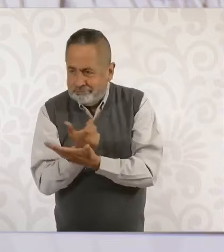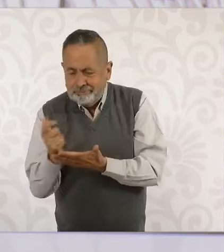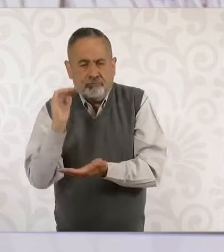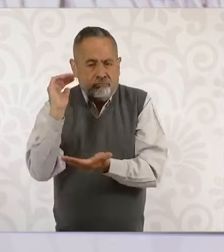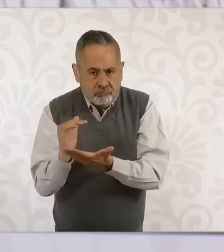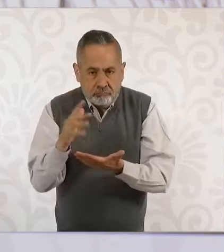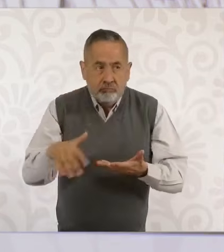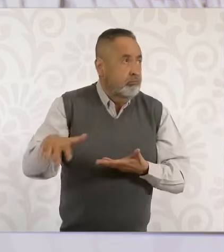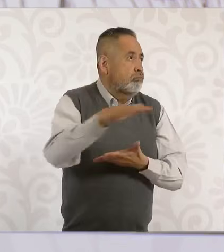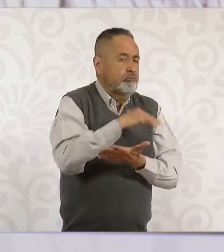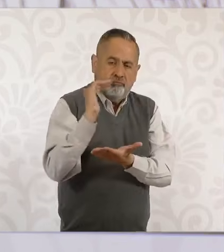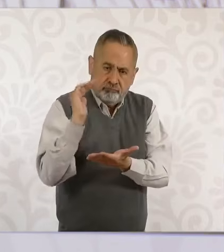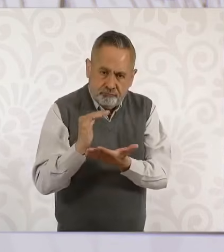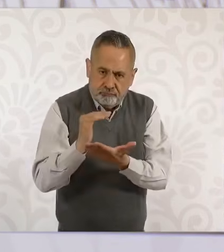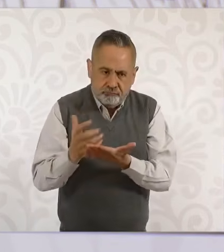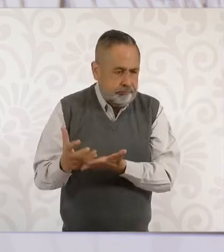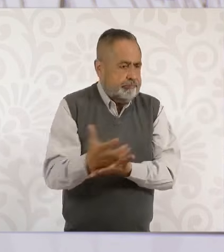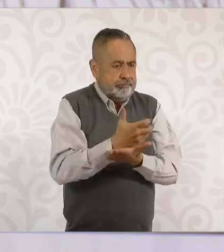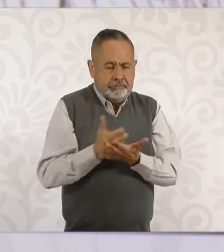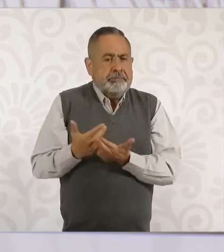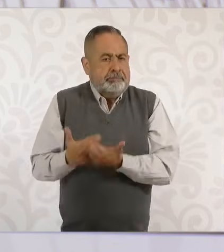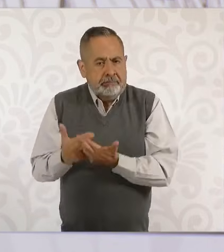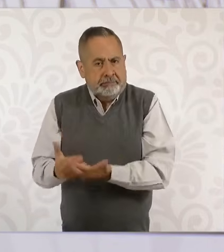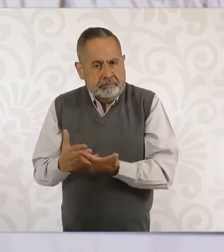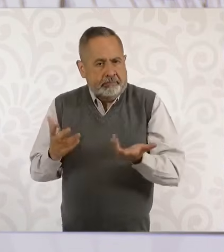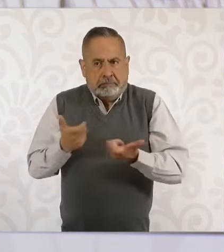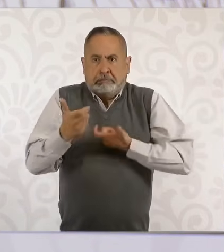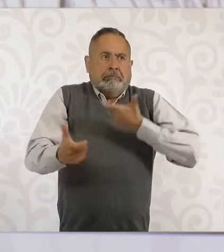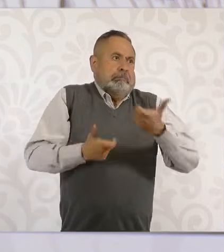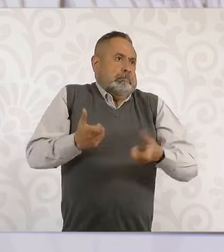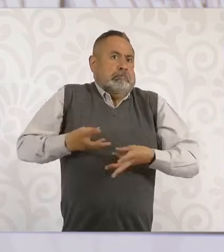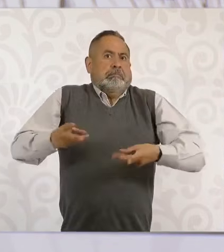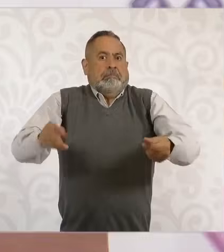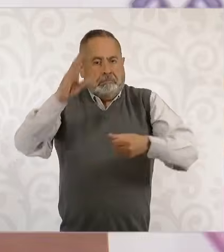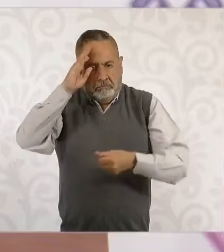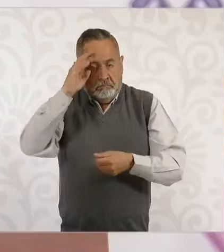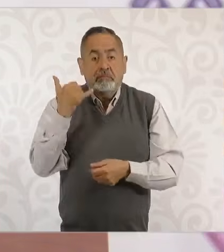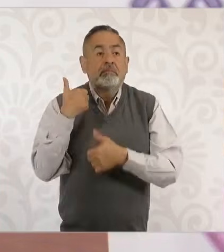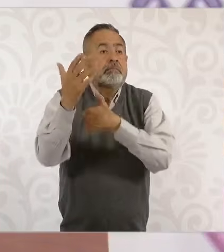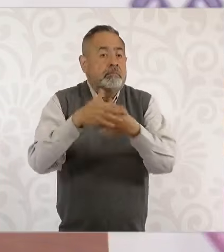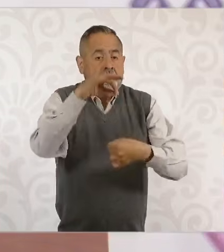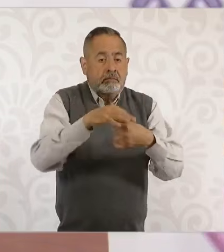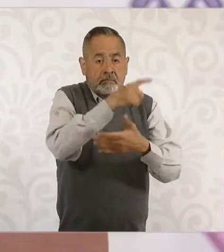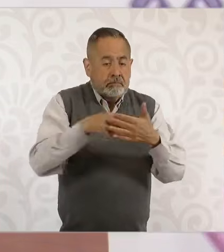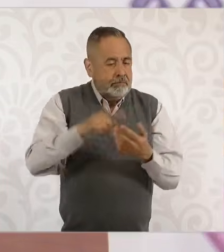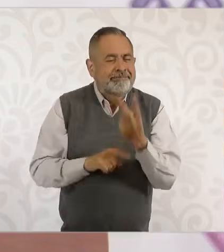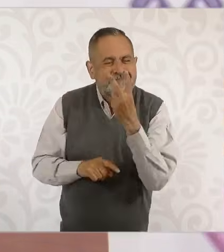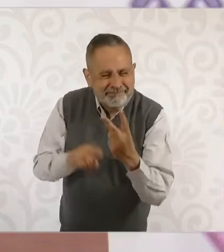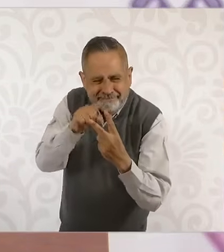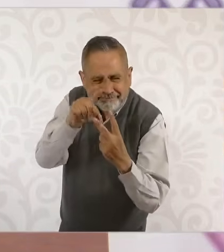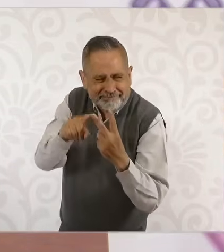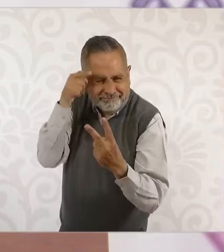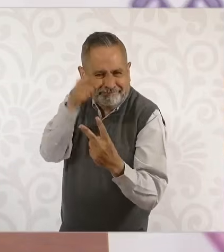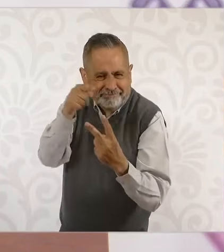baje el costo de la representación al pueblo de México. y de las elecciones. Son los dos puntos